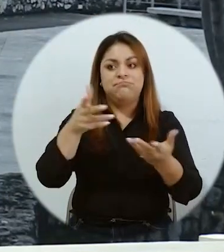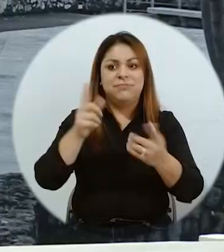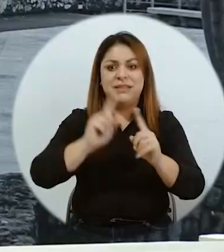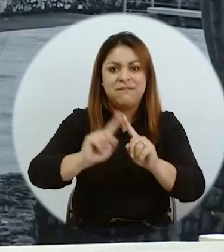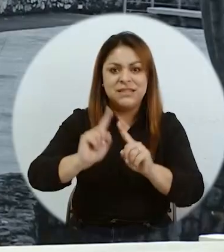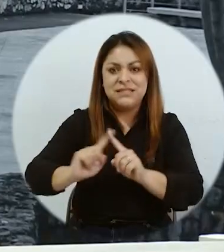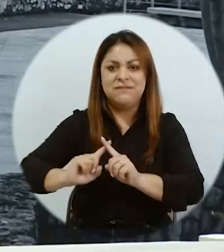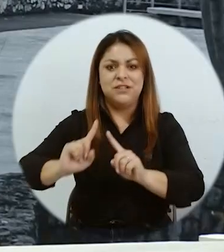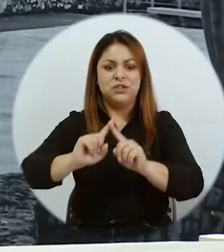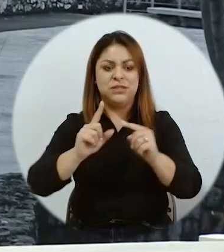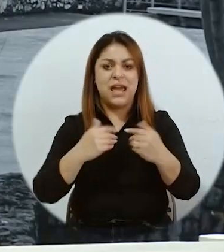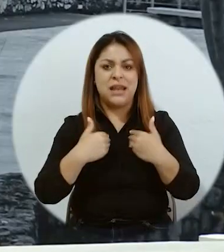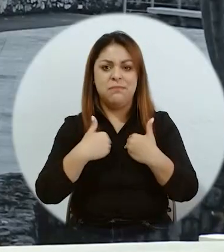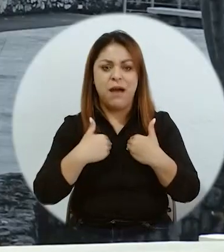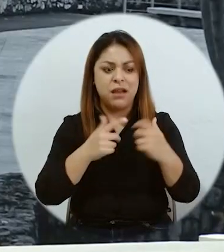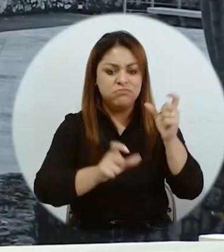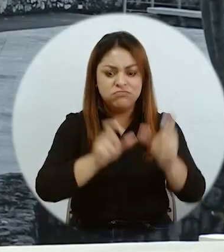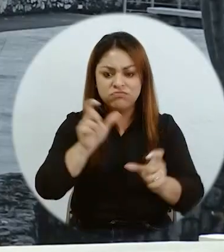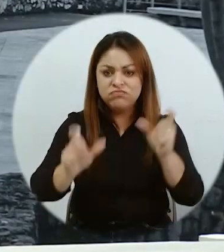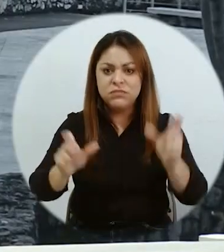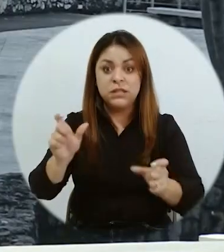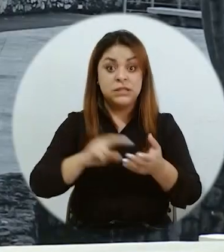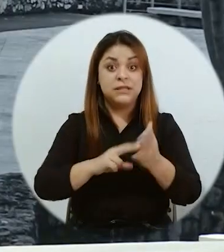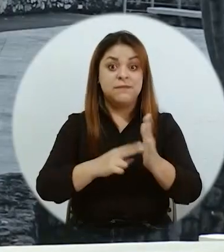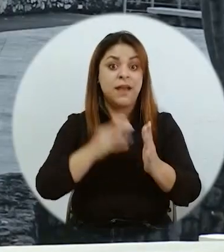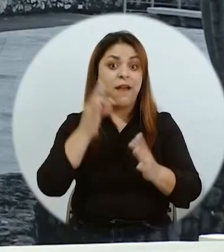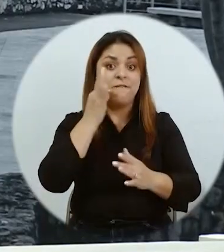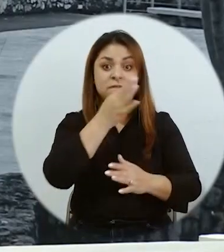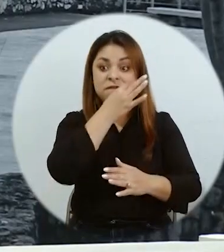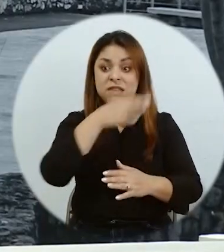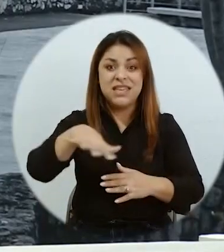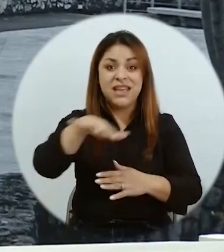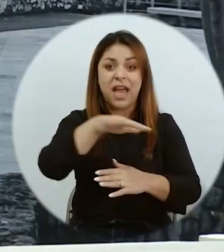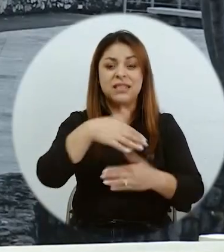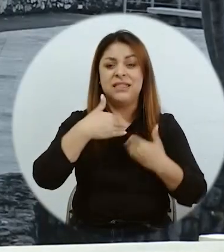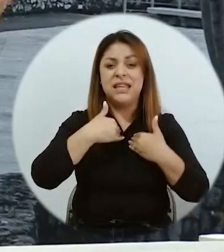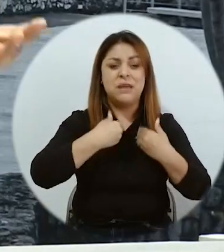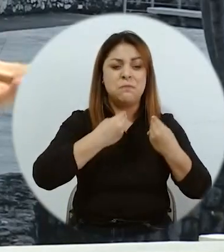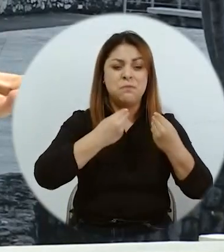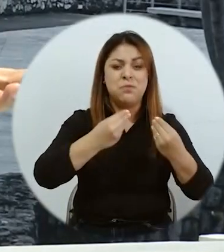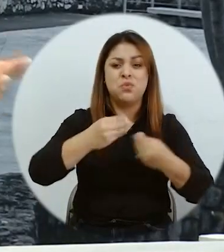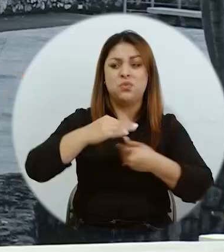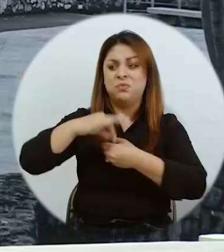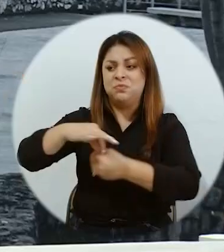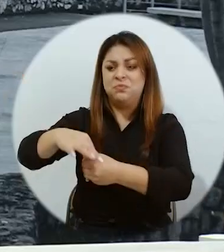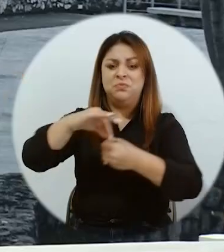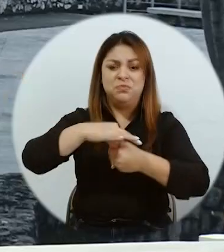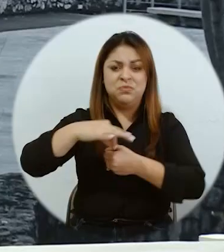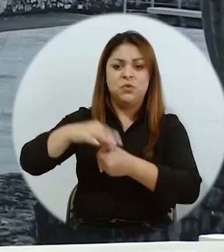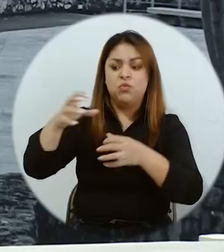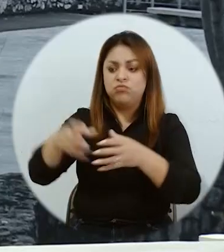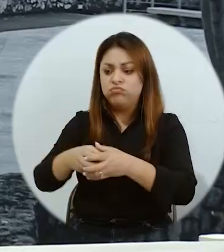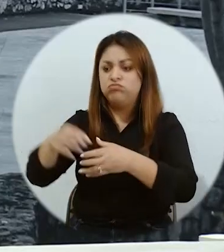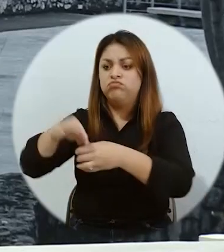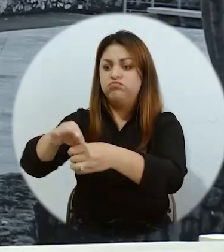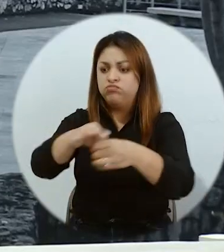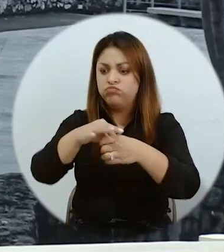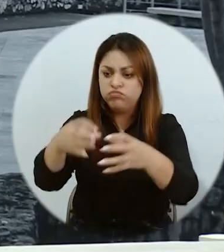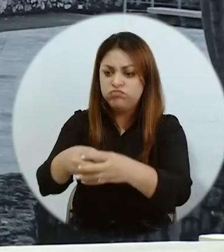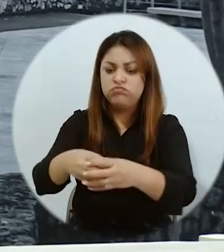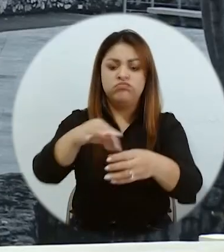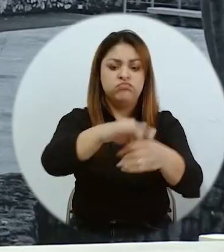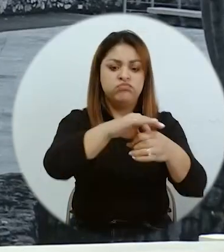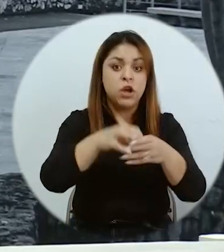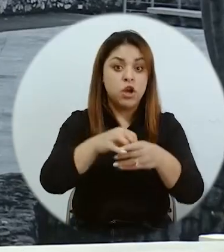¿no? Diversificación de especies, entonces hablamos de que las fincas son policultivos, hay policultivos, no solamente uno,